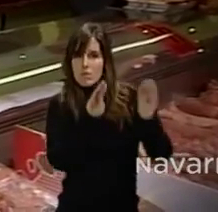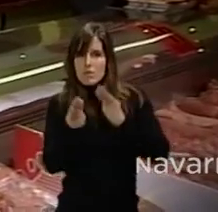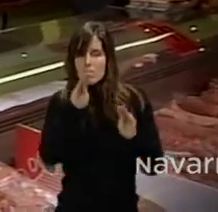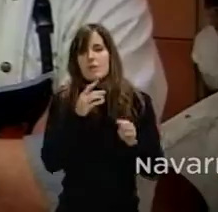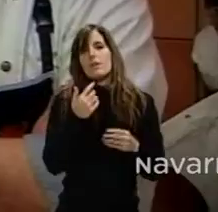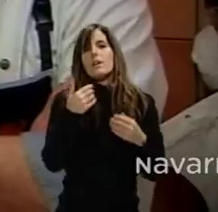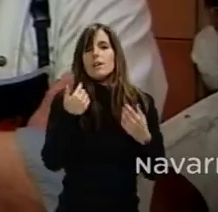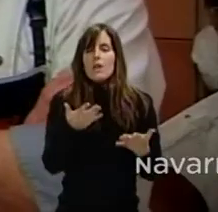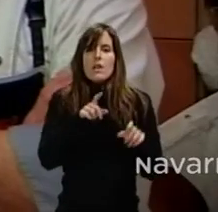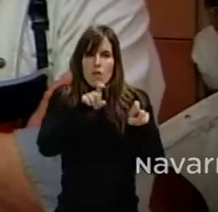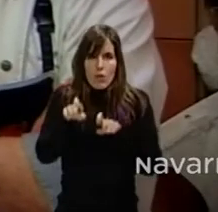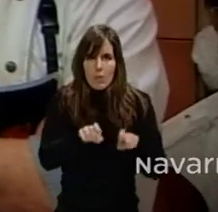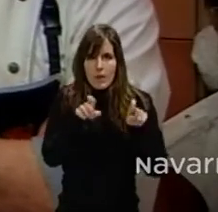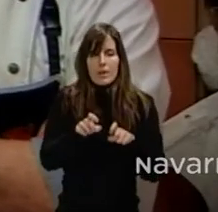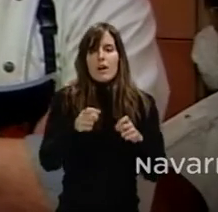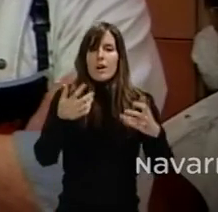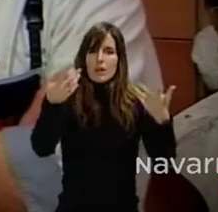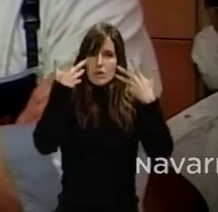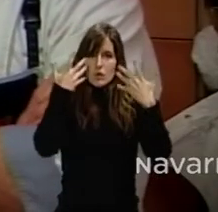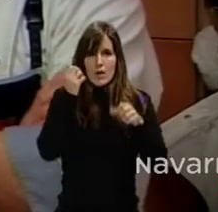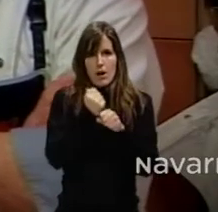asesoría laboral asesoría fiscal